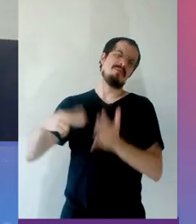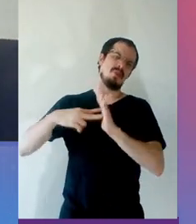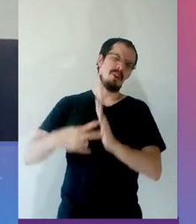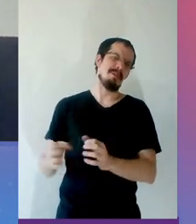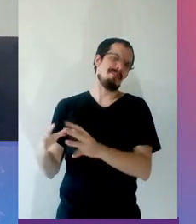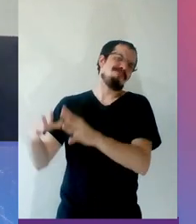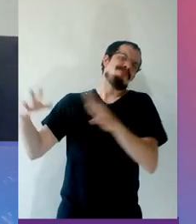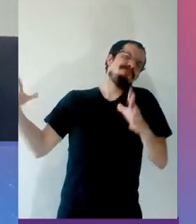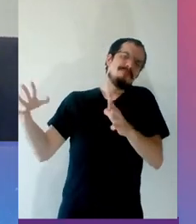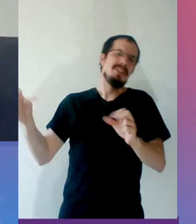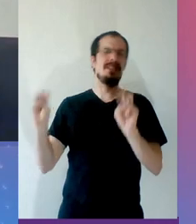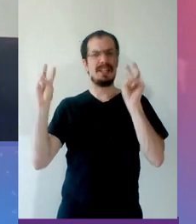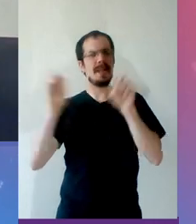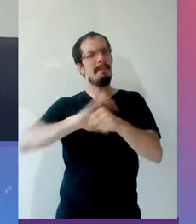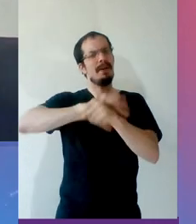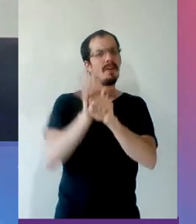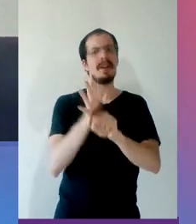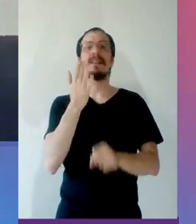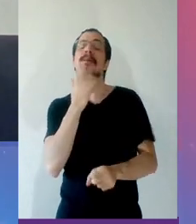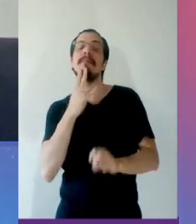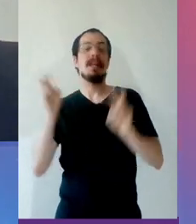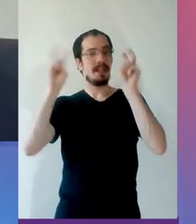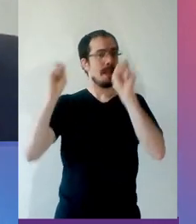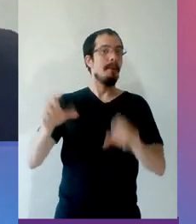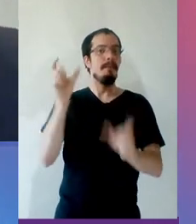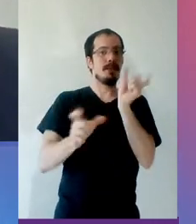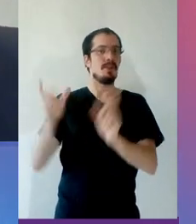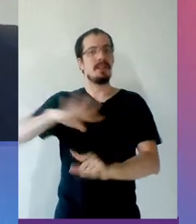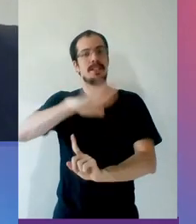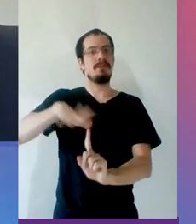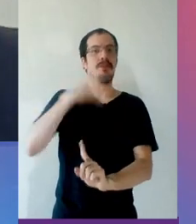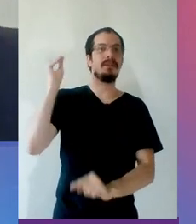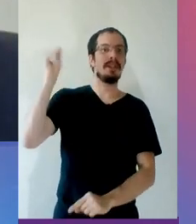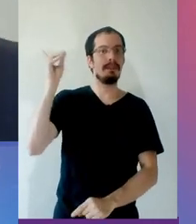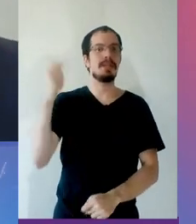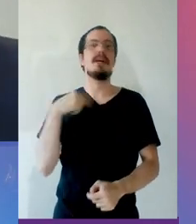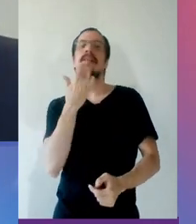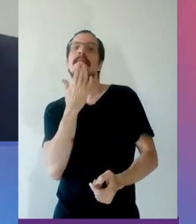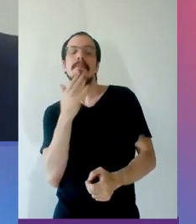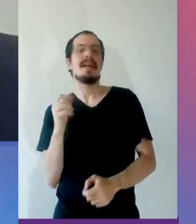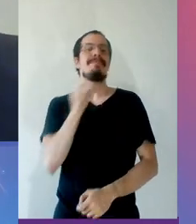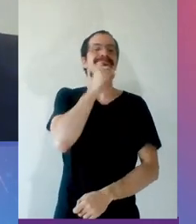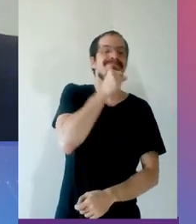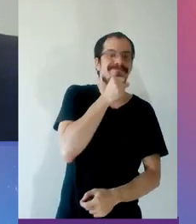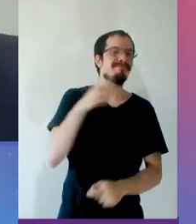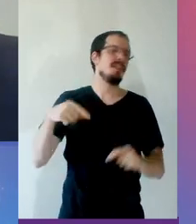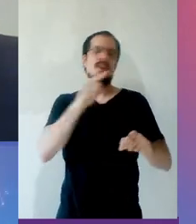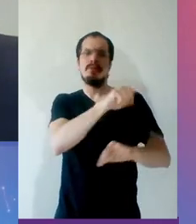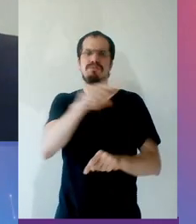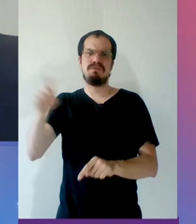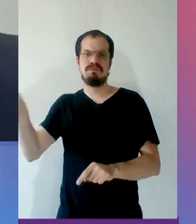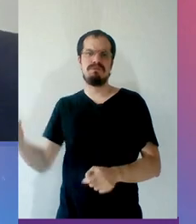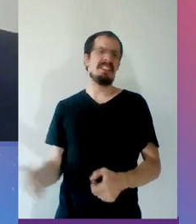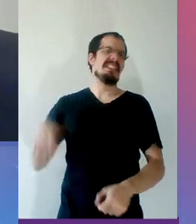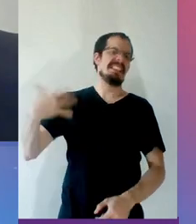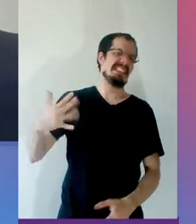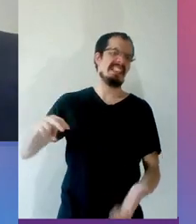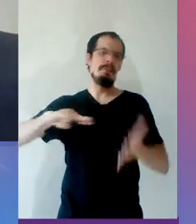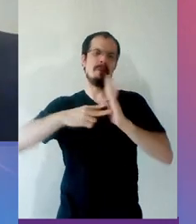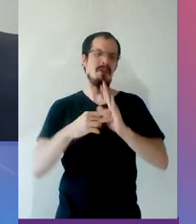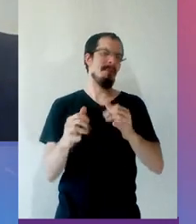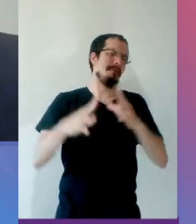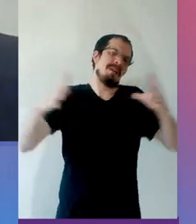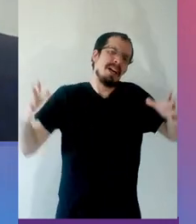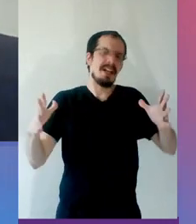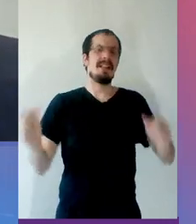también las personas con discapacidad o adultos mayores. Y en ese contexto, el Instituto de la Discapacidad e Inclusión y Cuidados